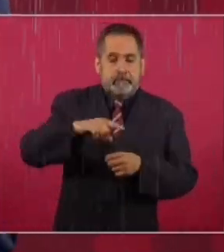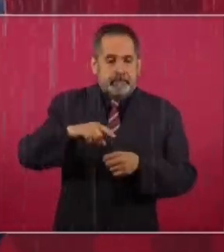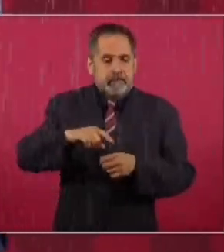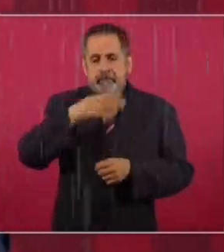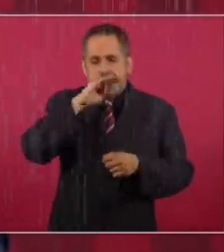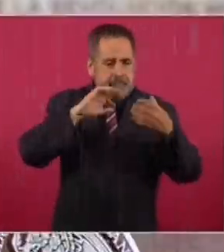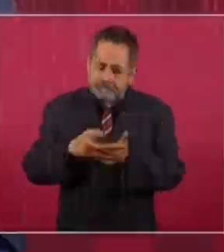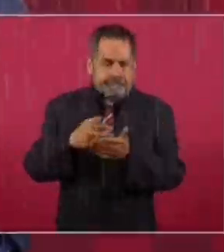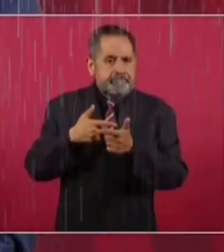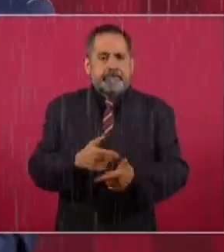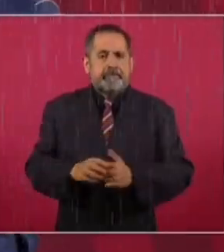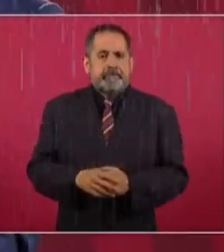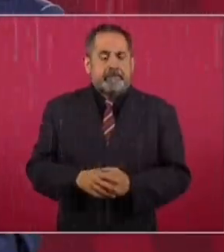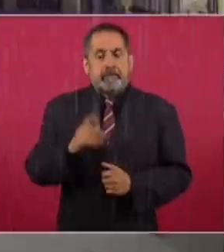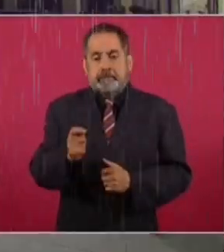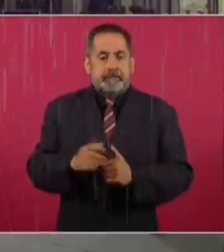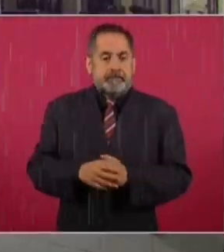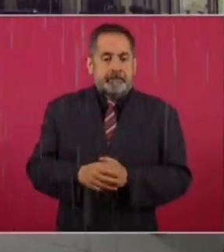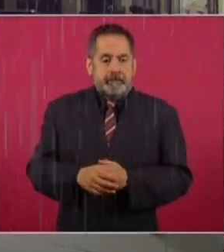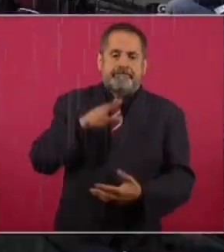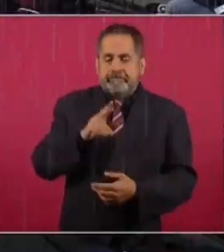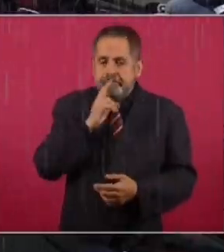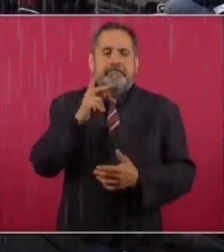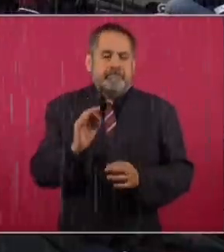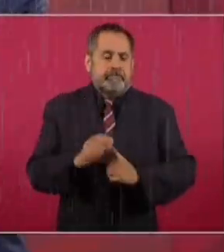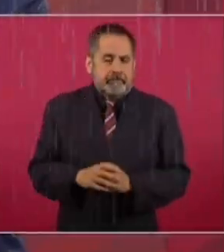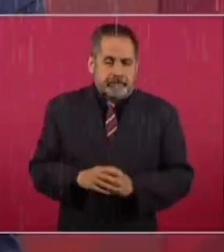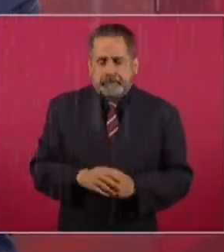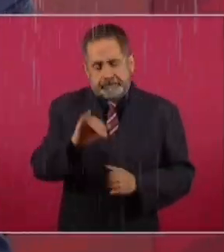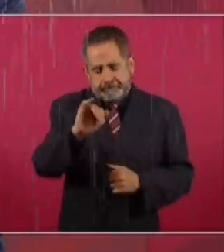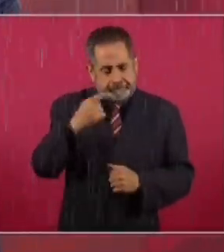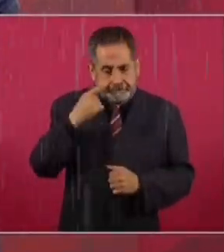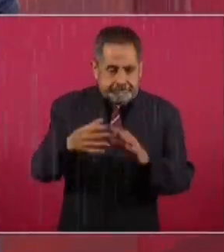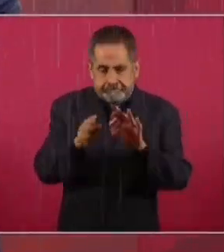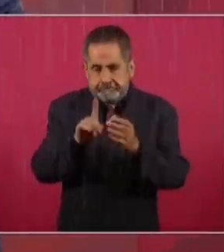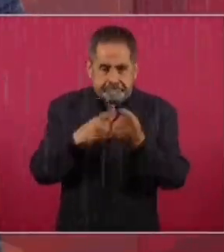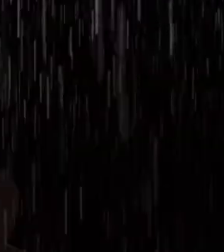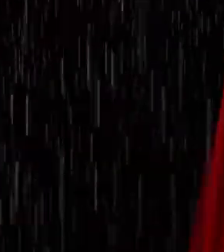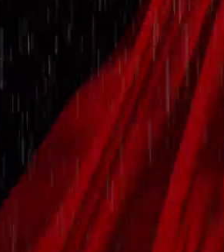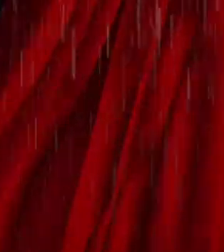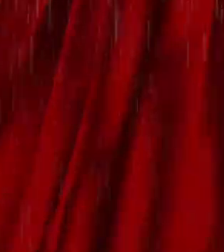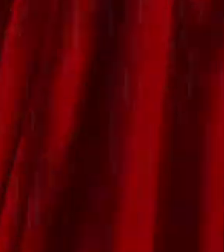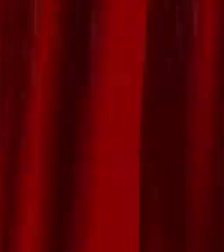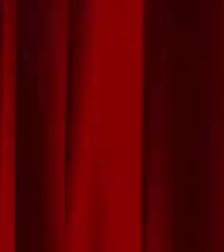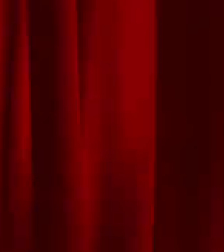precio del maíz o de la harina de maíz. Luego, que haya producción. Entonces, sí estamos viendo este asunto. Gracias.